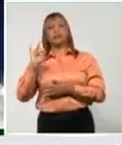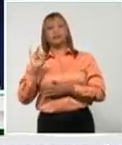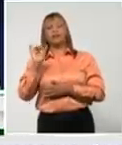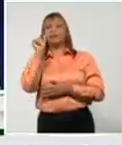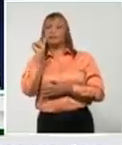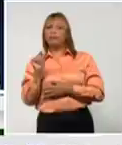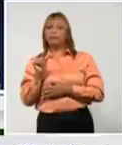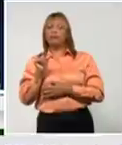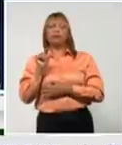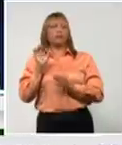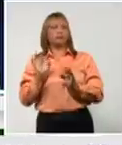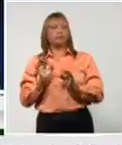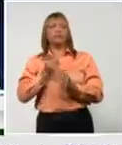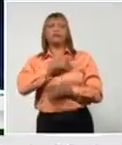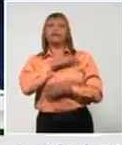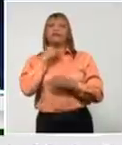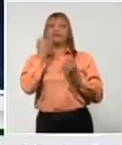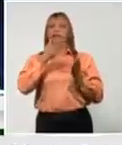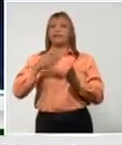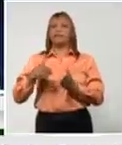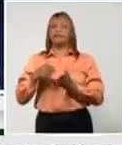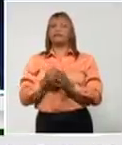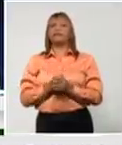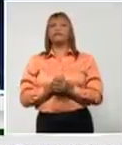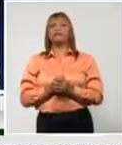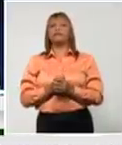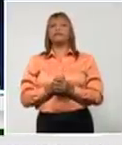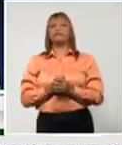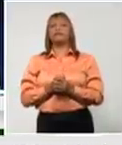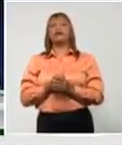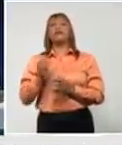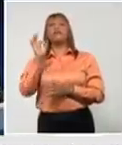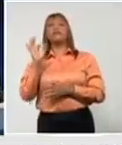enfermedad en Cuba, lo cual da una tasa de letalidad de